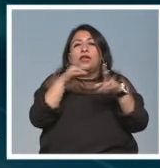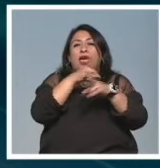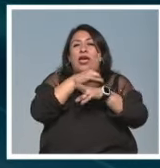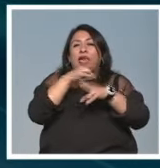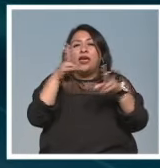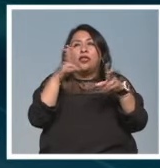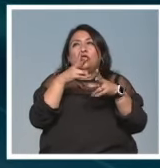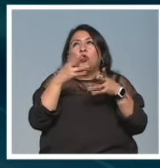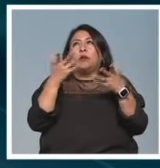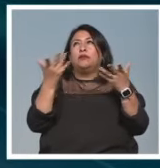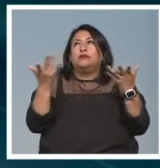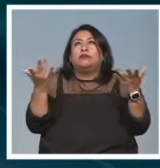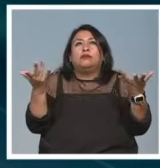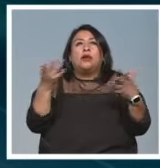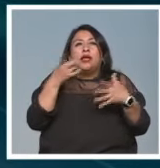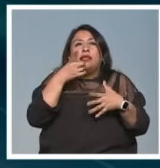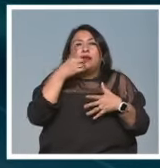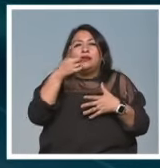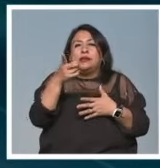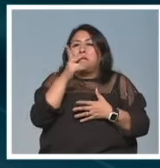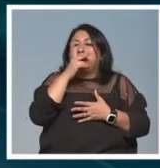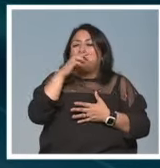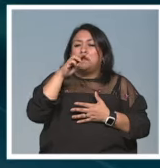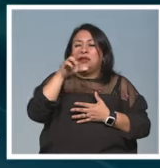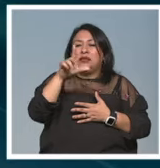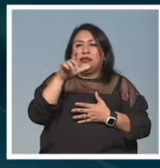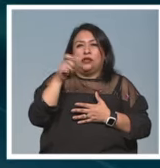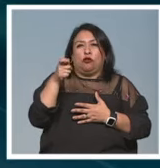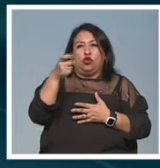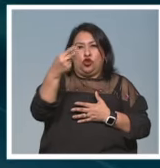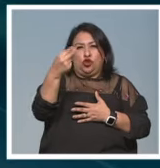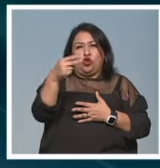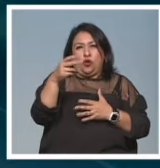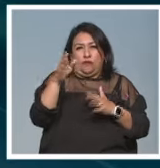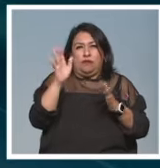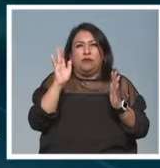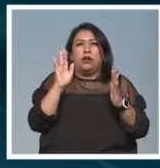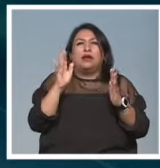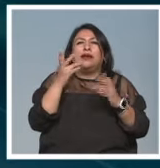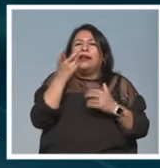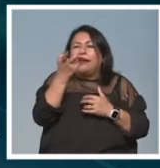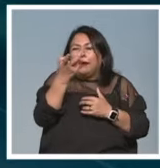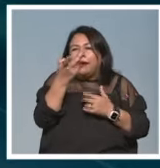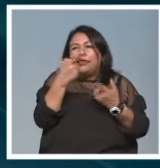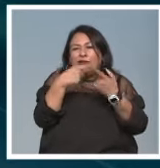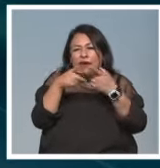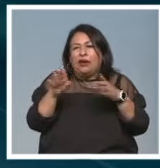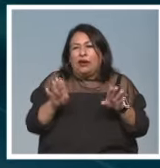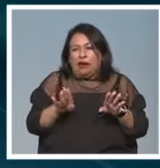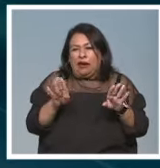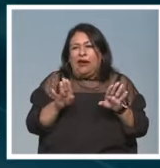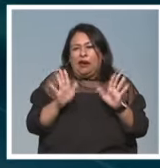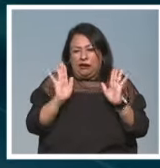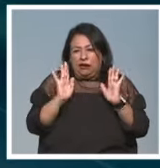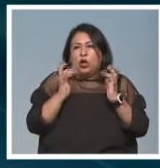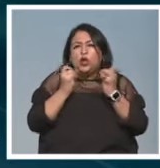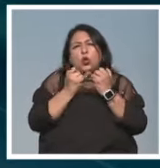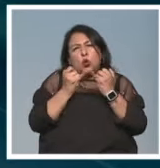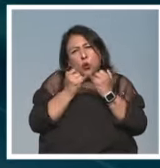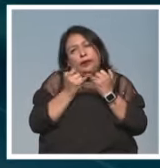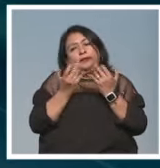no es más que decir en mixteco su nombre, como estos tipos de elementos, y también que,